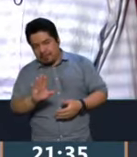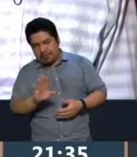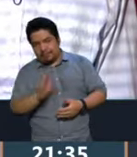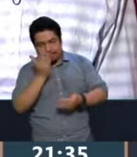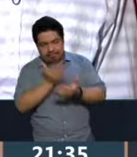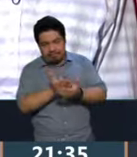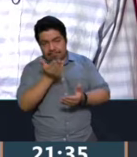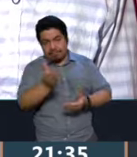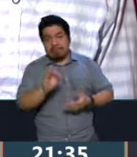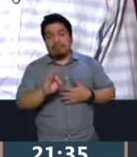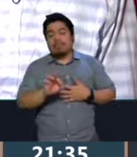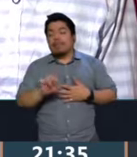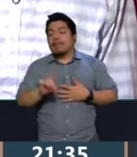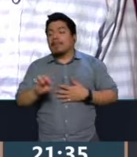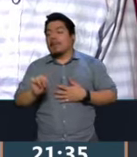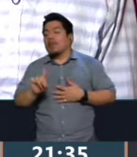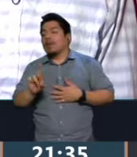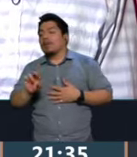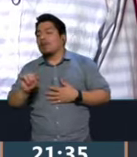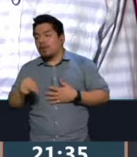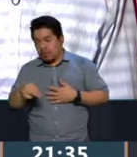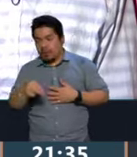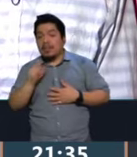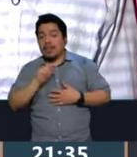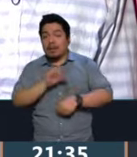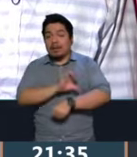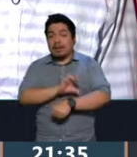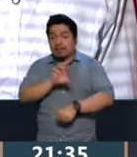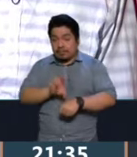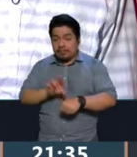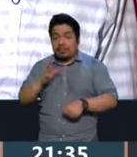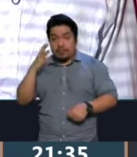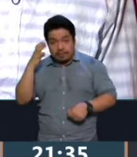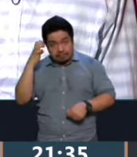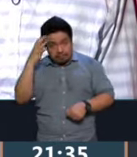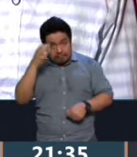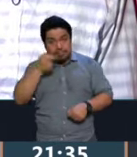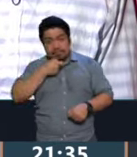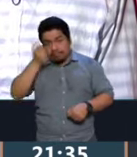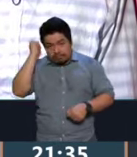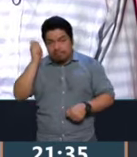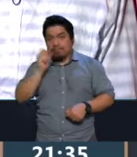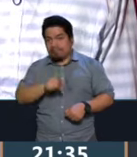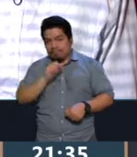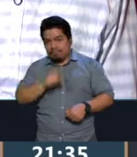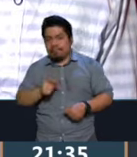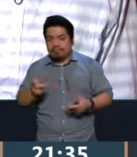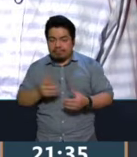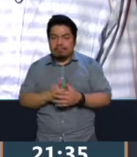que presentó Federico Dorin, que también es coordinador de Santiago Taboada, de la campaña de Santiago Taboada, porque eso también lo van a